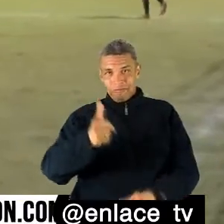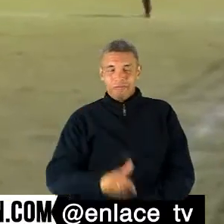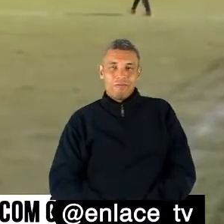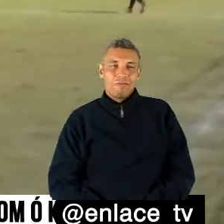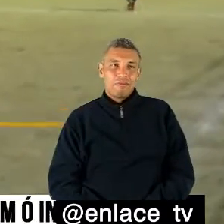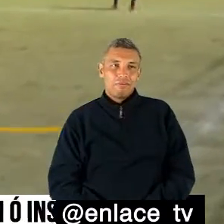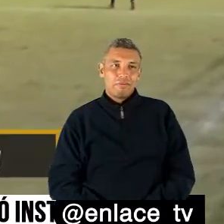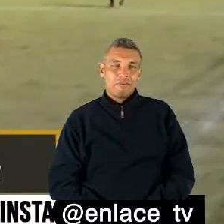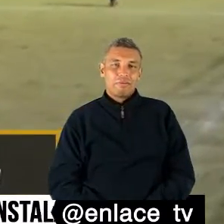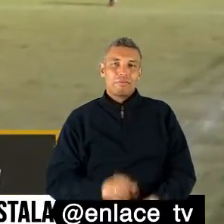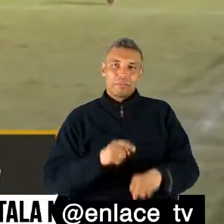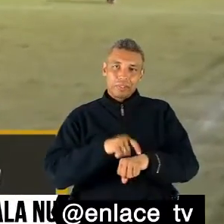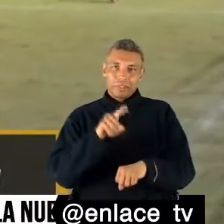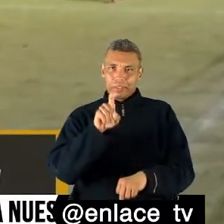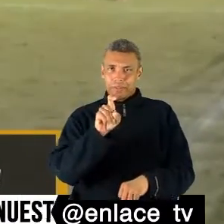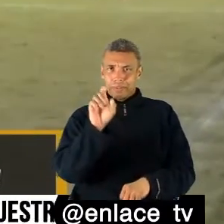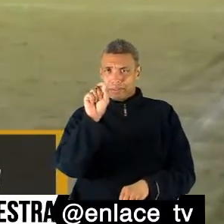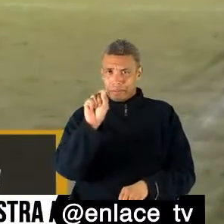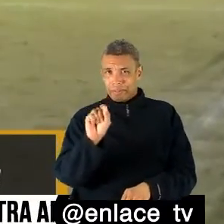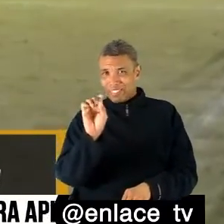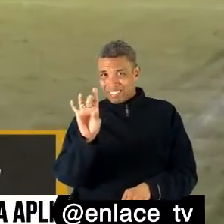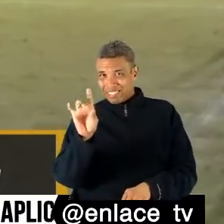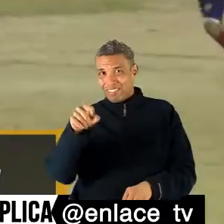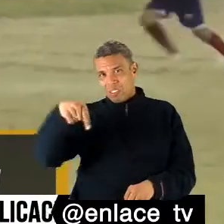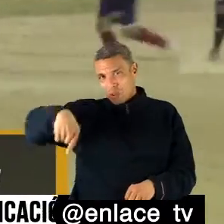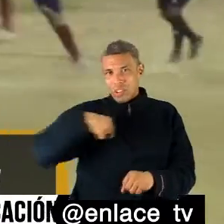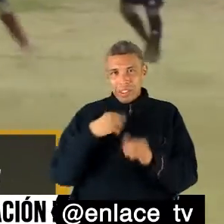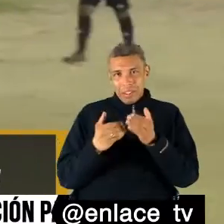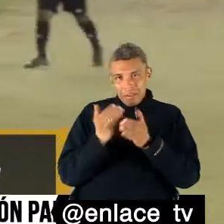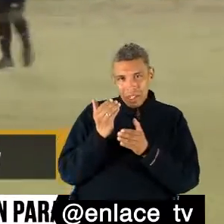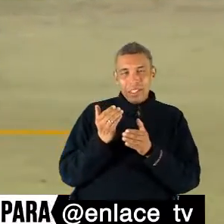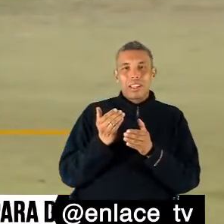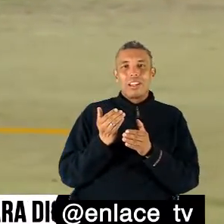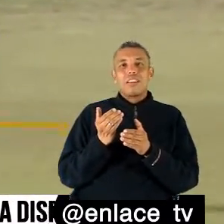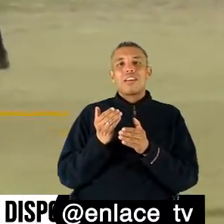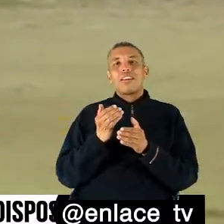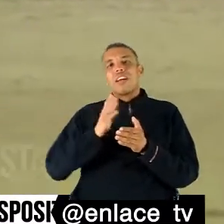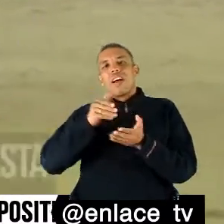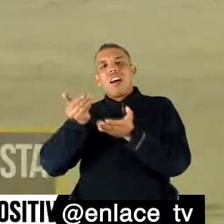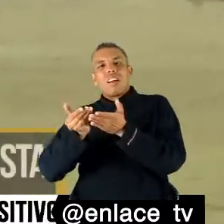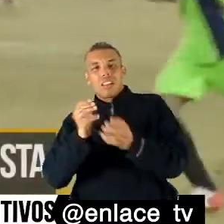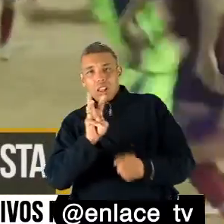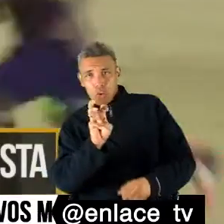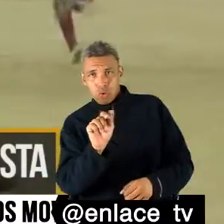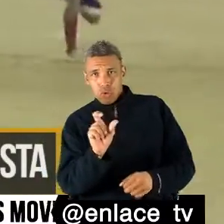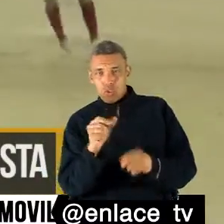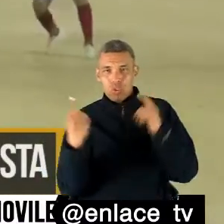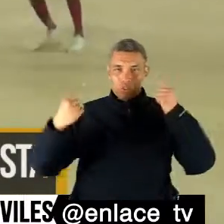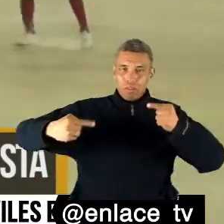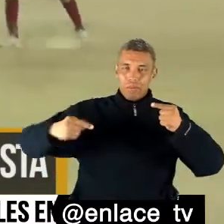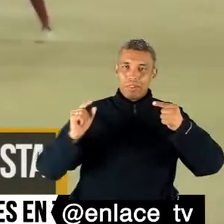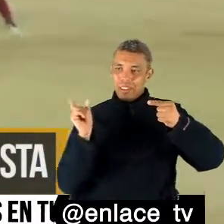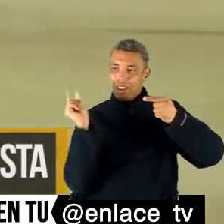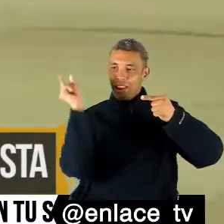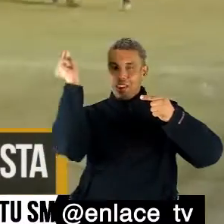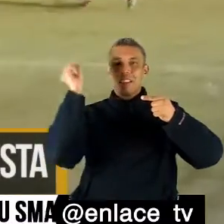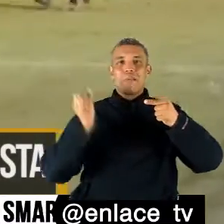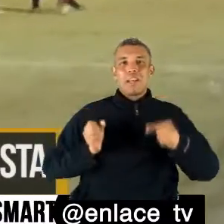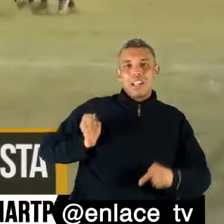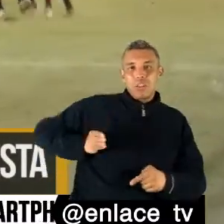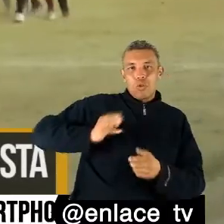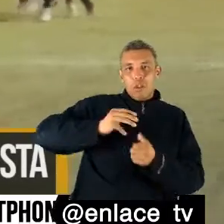A las 6:15 de la tarde comenzarán los encuentros deportivos y a las 8 de la noche culmina la jornada con Inderva y Club Miramar. Con la quinta fecha